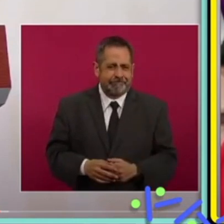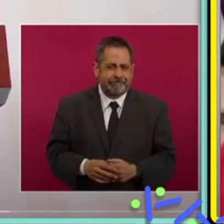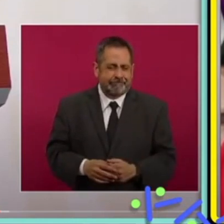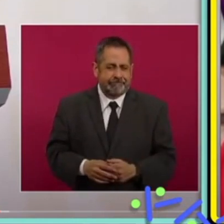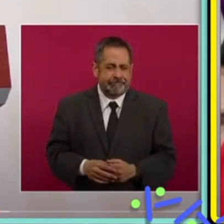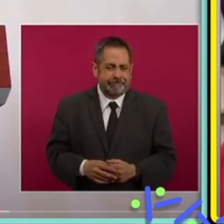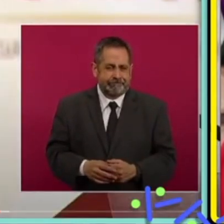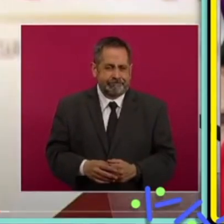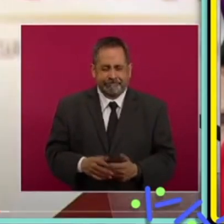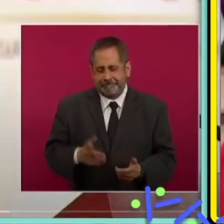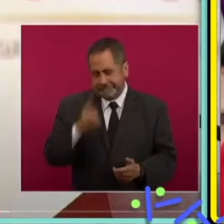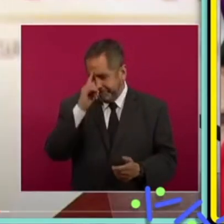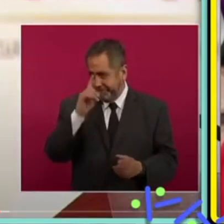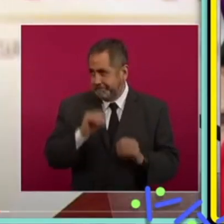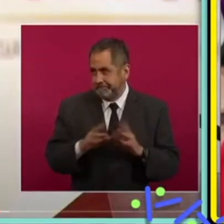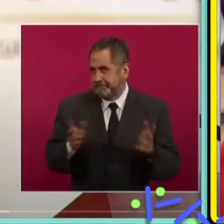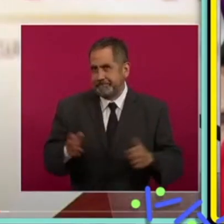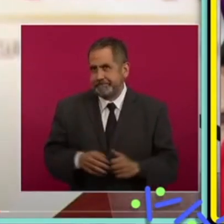es lógico,